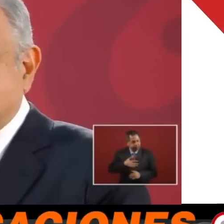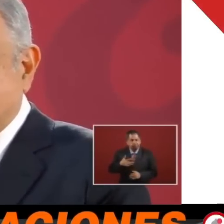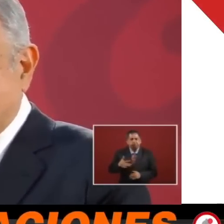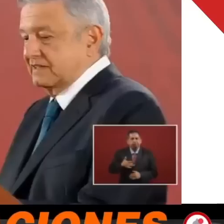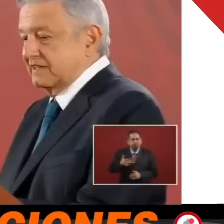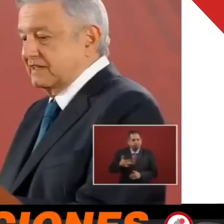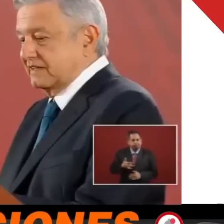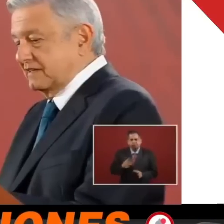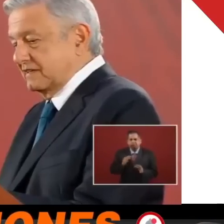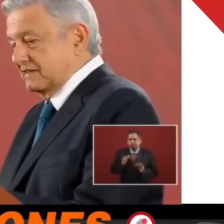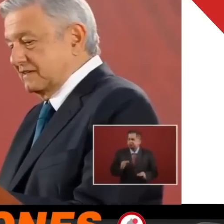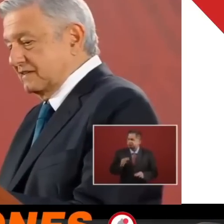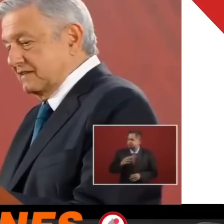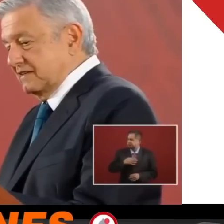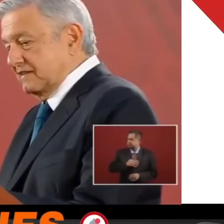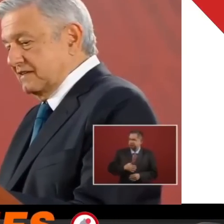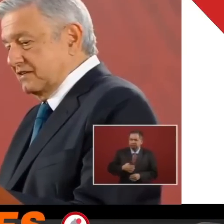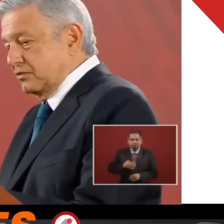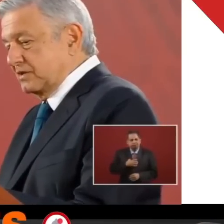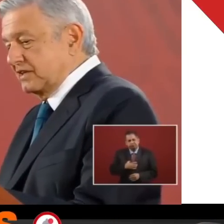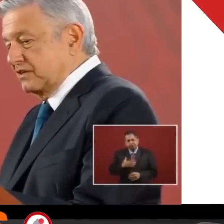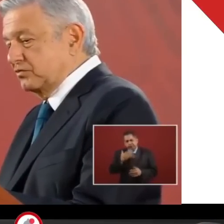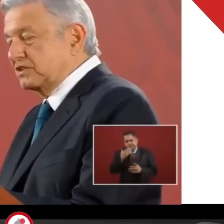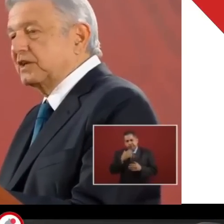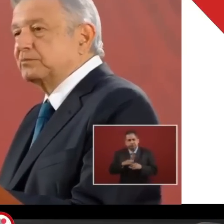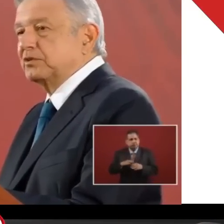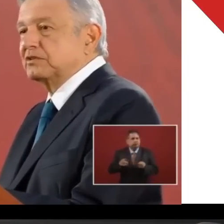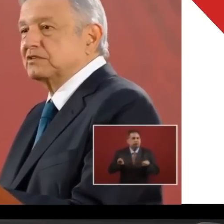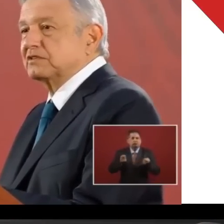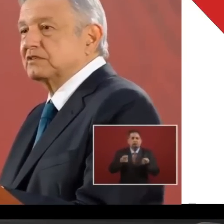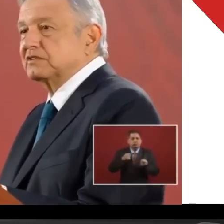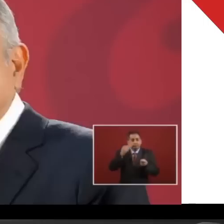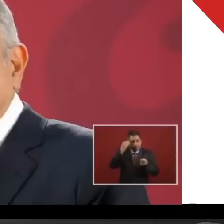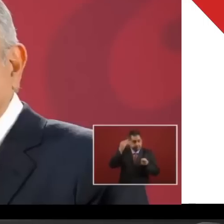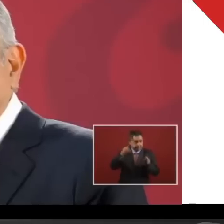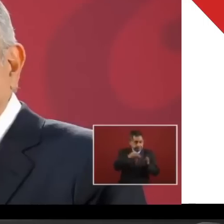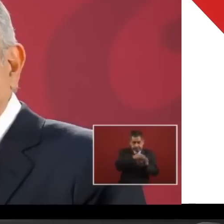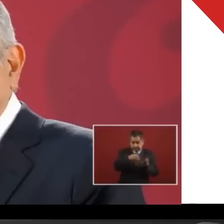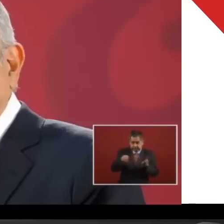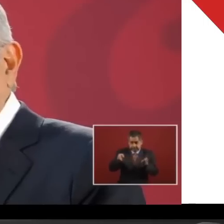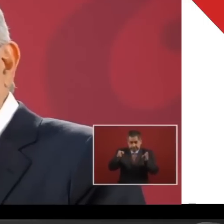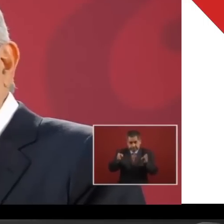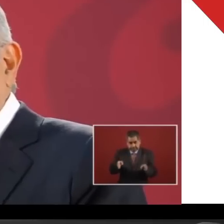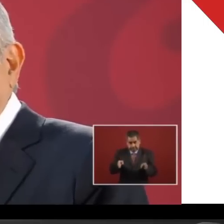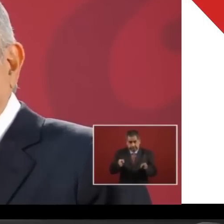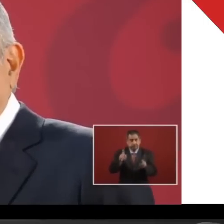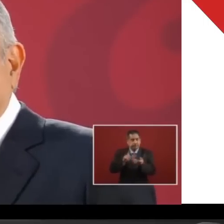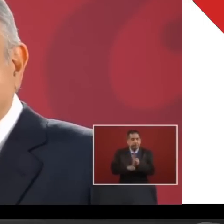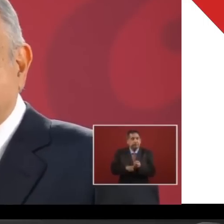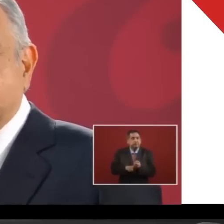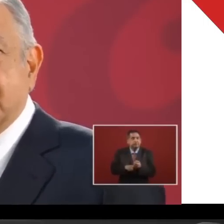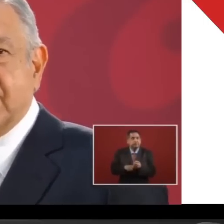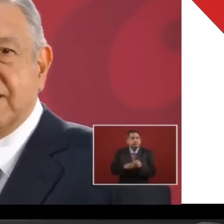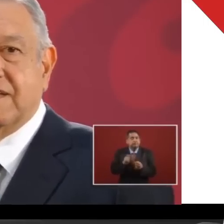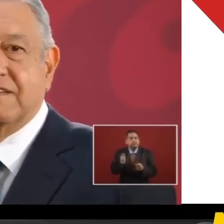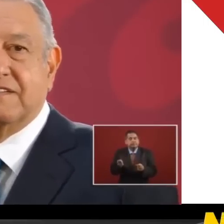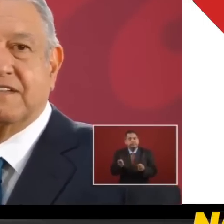de gobernar en un tiempo en que